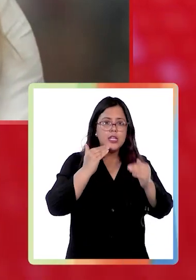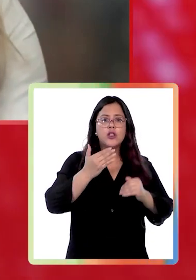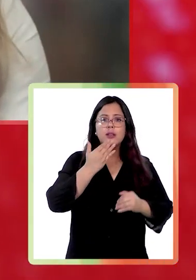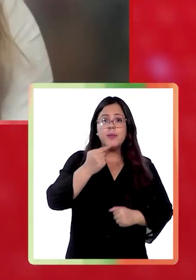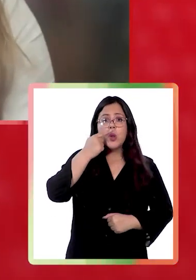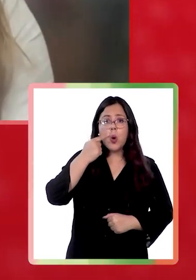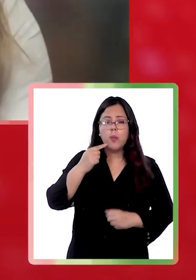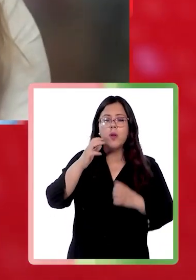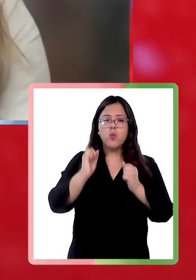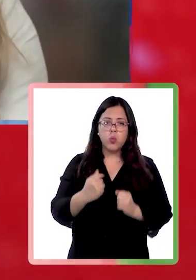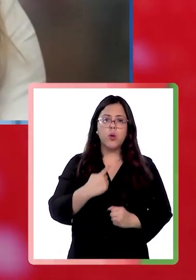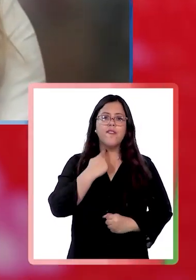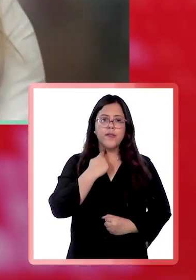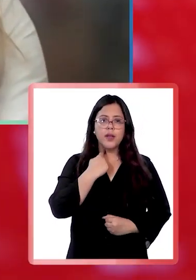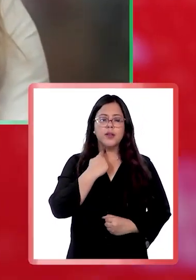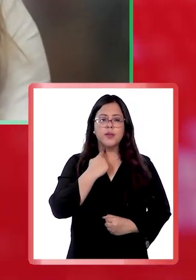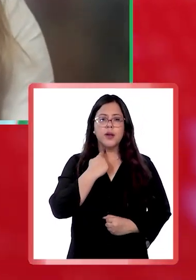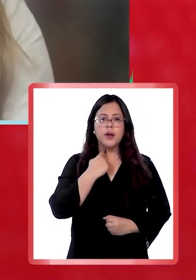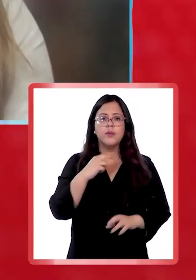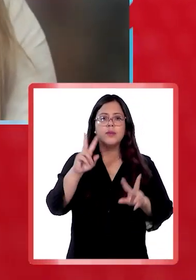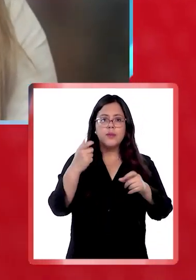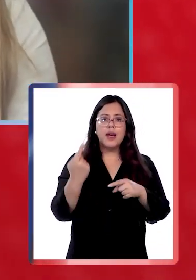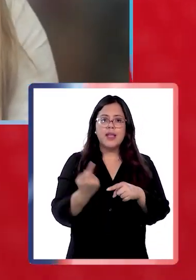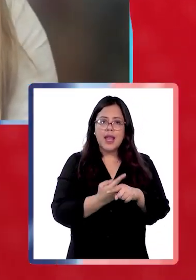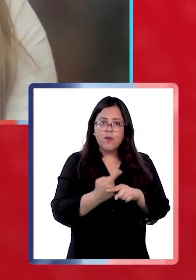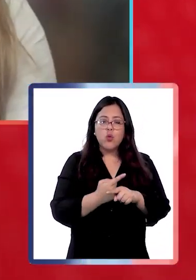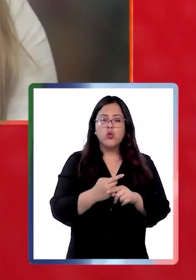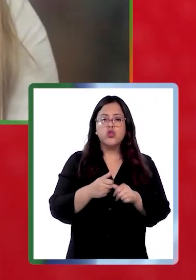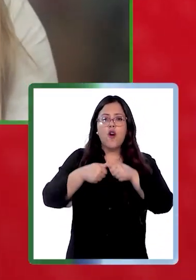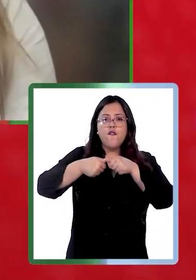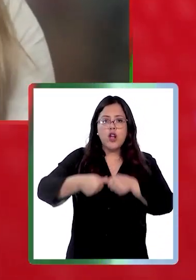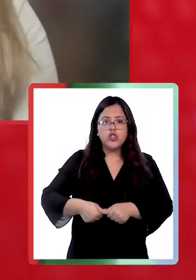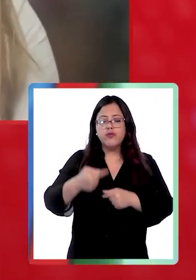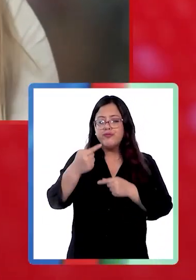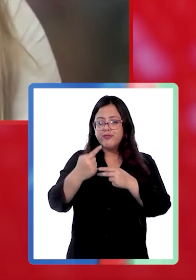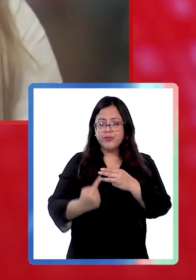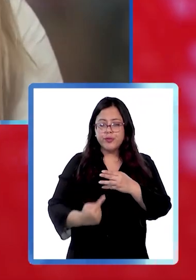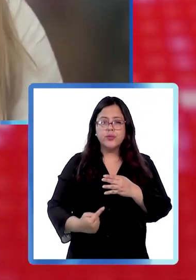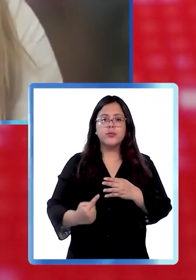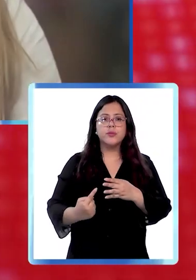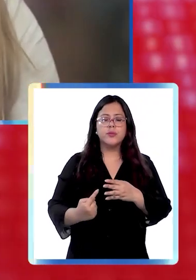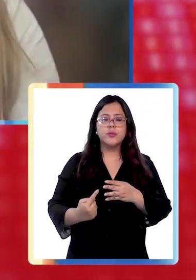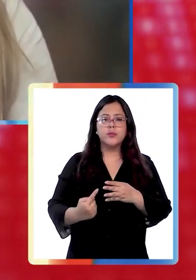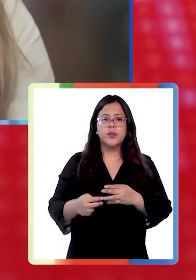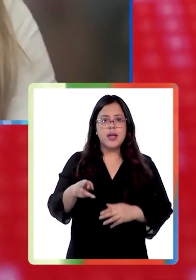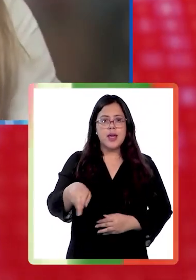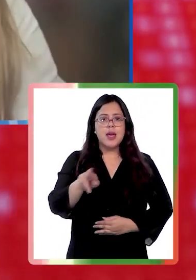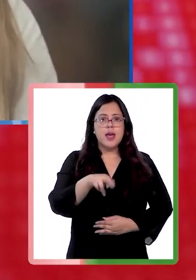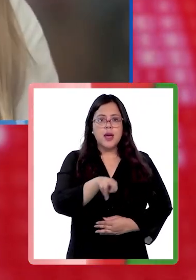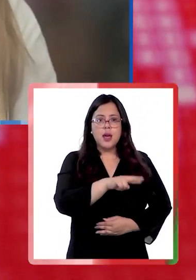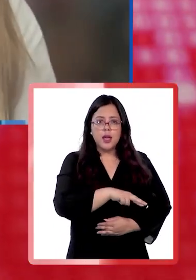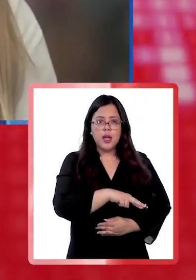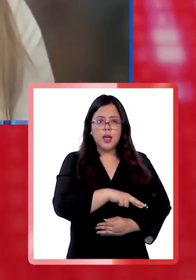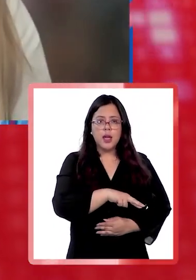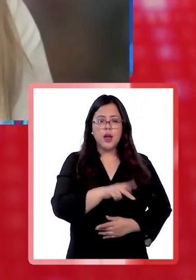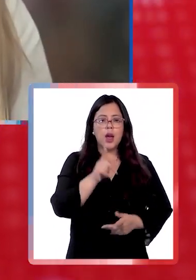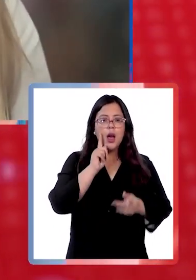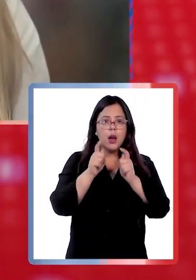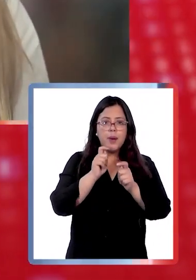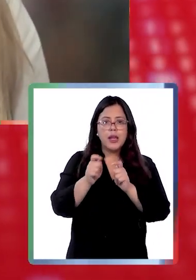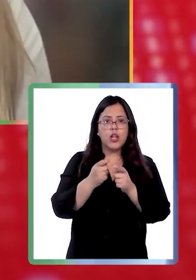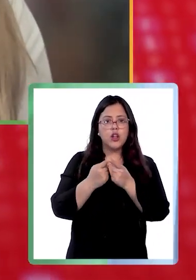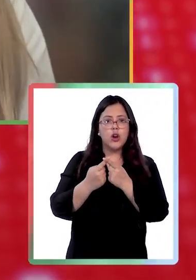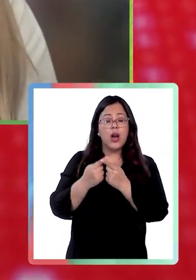los niños, los hombres también pueden ser víctimas de abuso, de violación y de todos estos actos que vemos con más